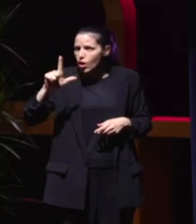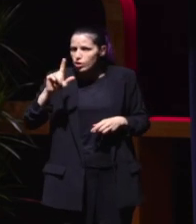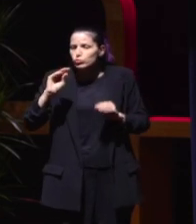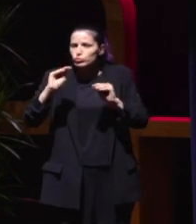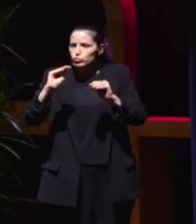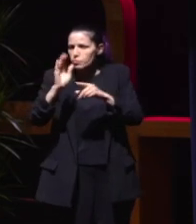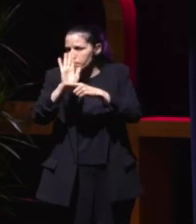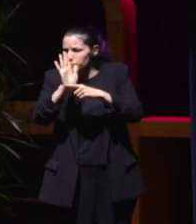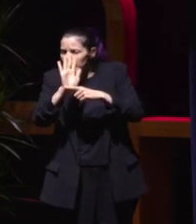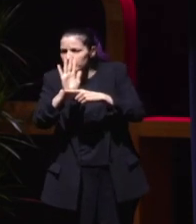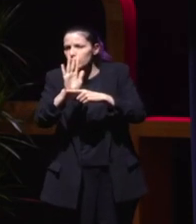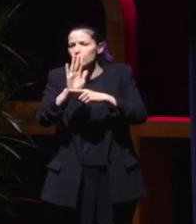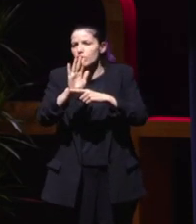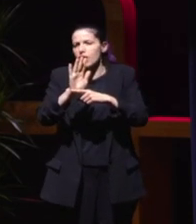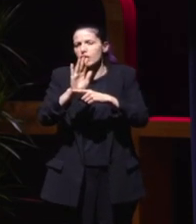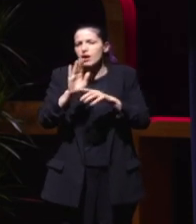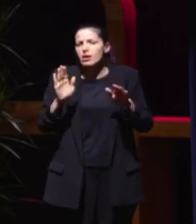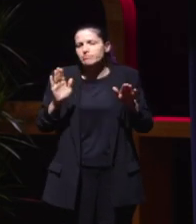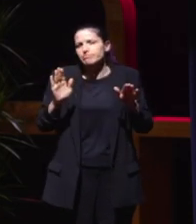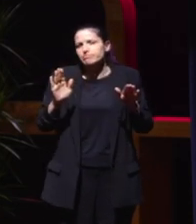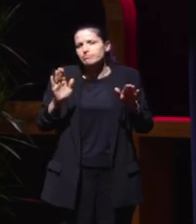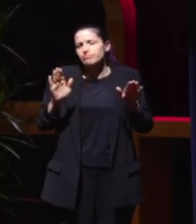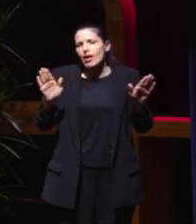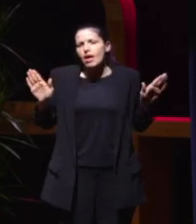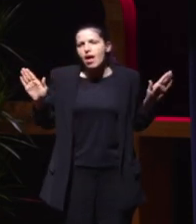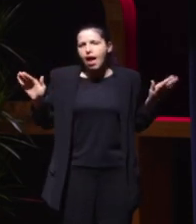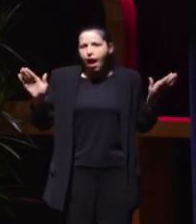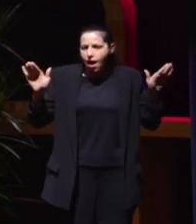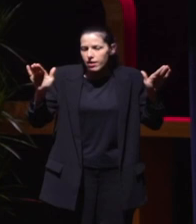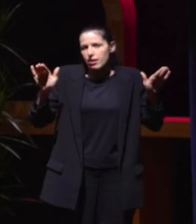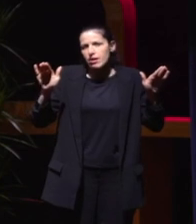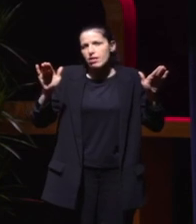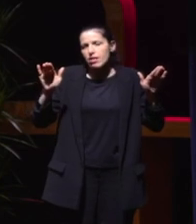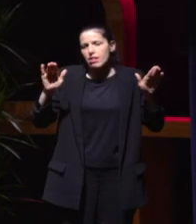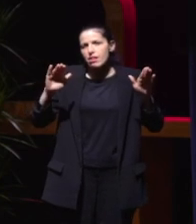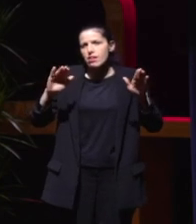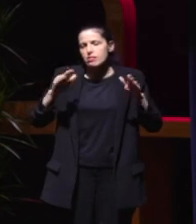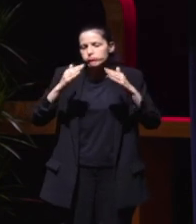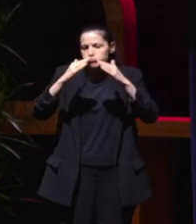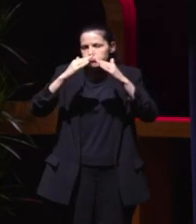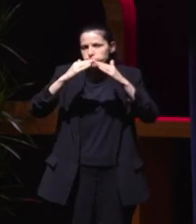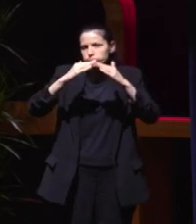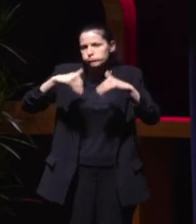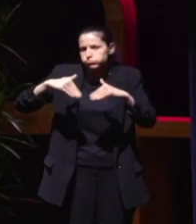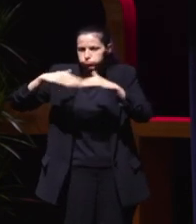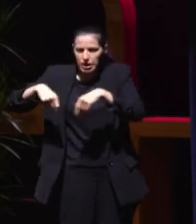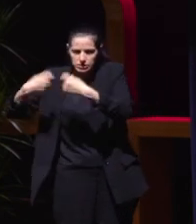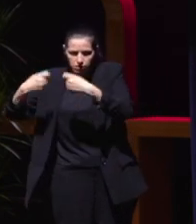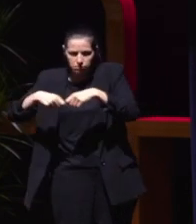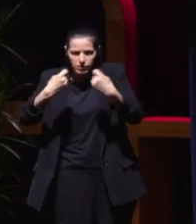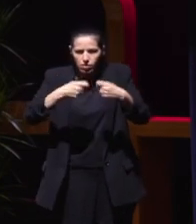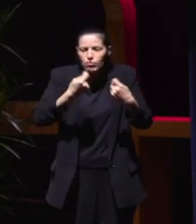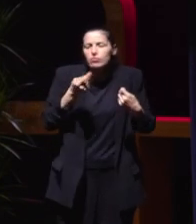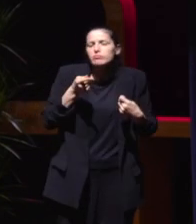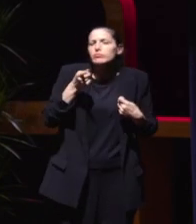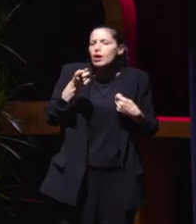crítica con la con las clases altas tiene una reflexiones unos subtextos que son brutales